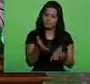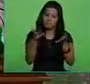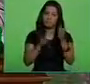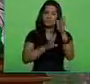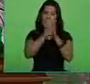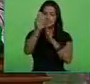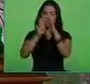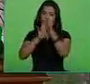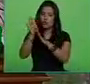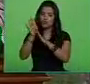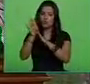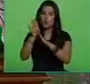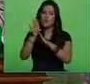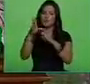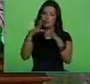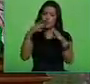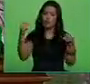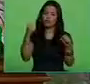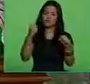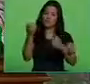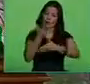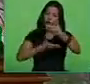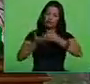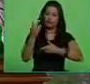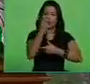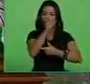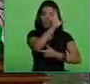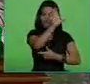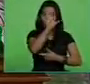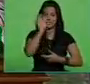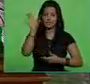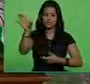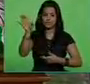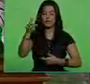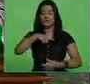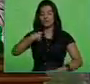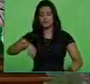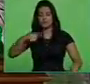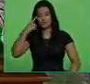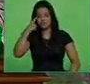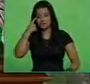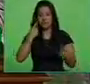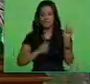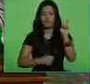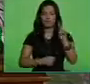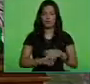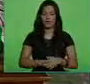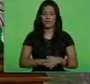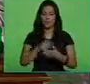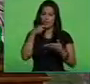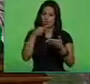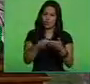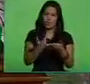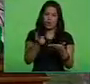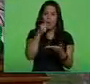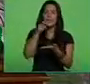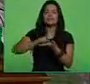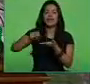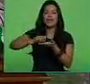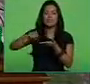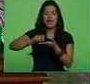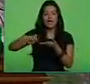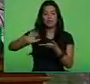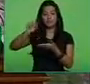asociación estratégica destinada al desarrollo compartido entre China y Venezuela. Xi Jinping, secretario general del Comité Central